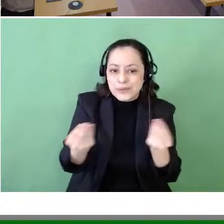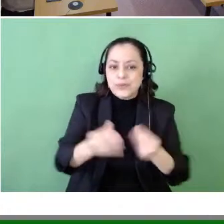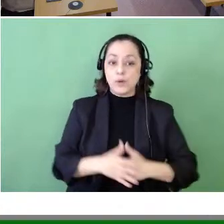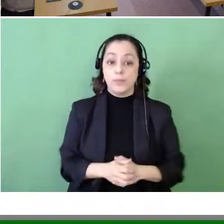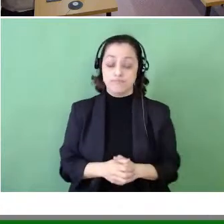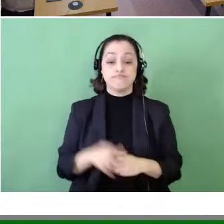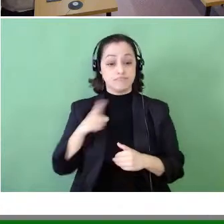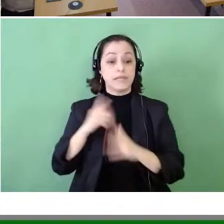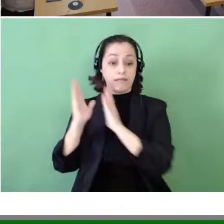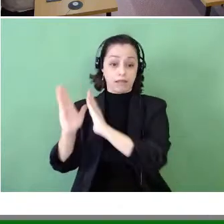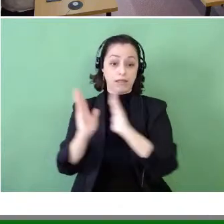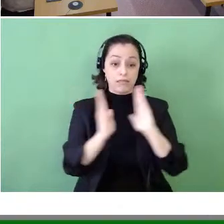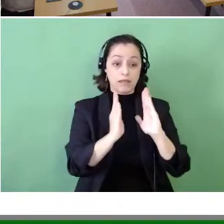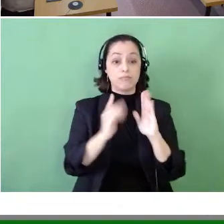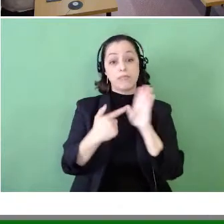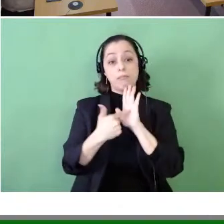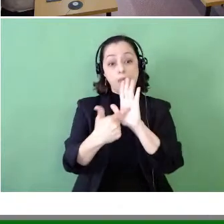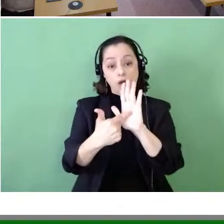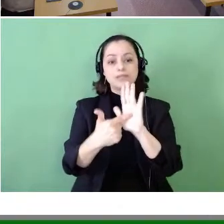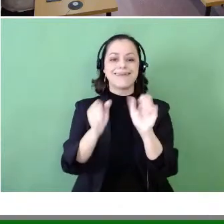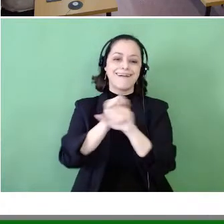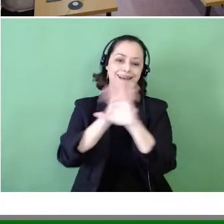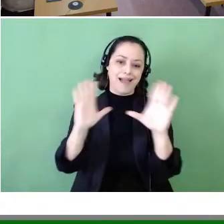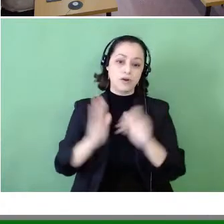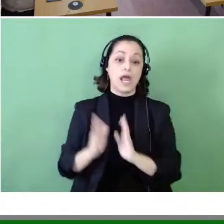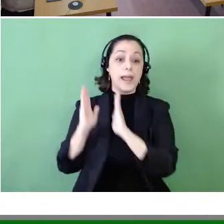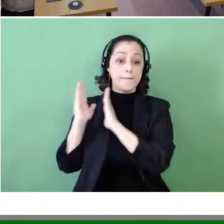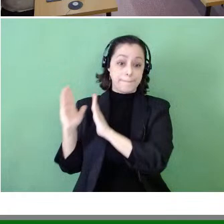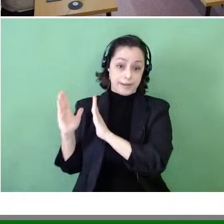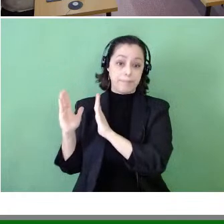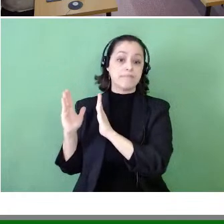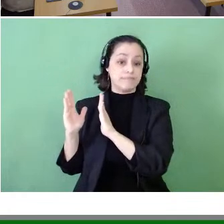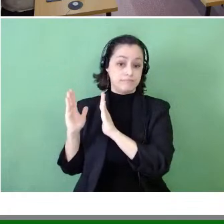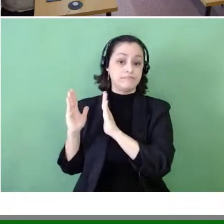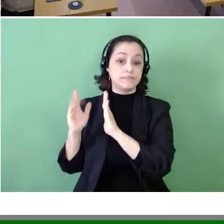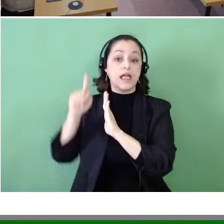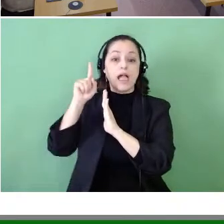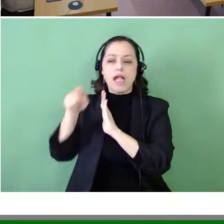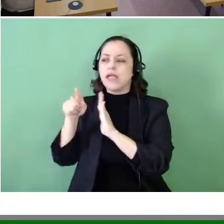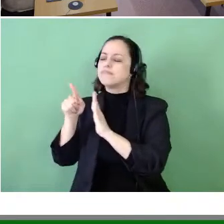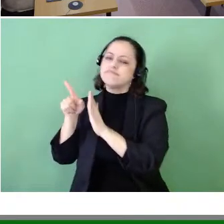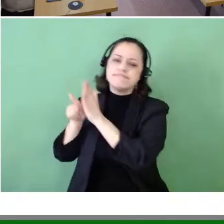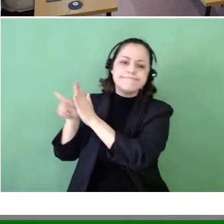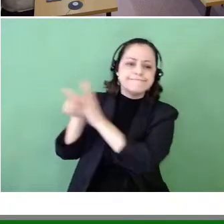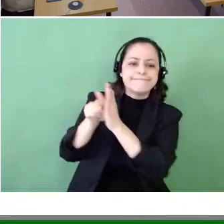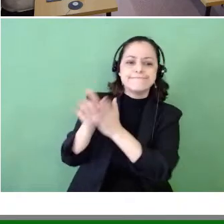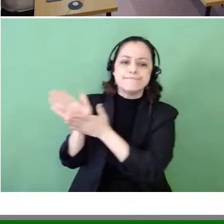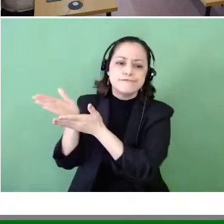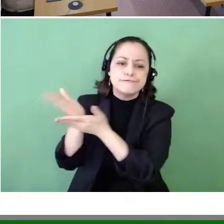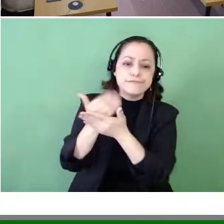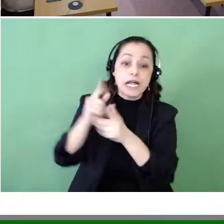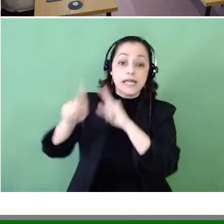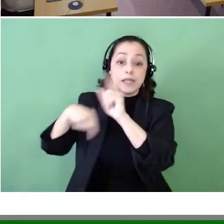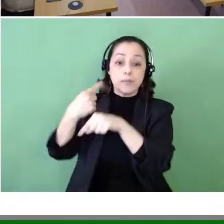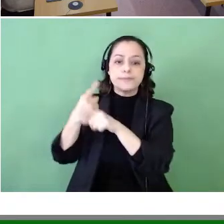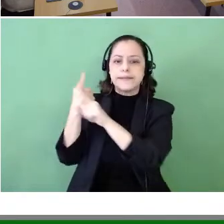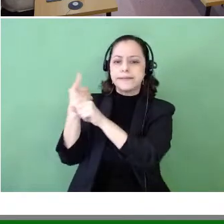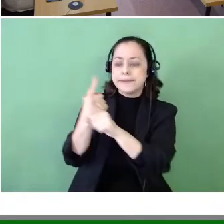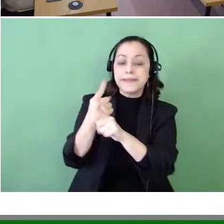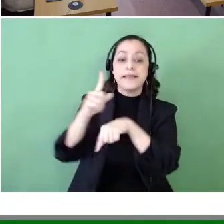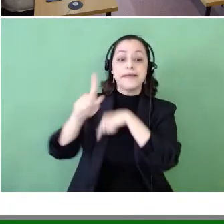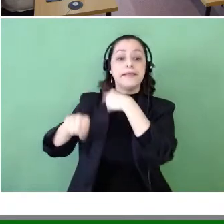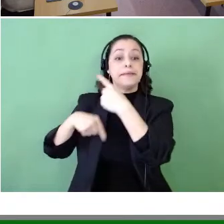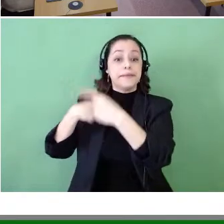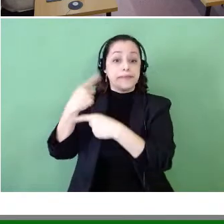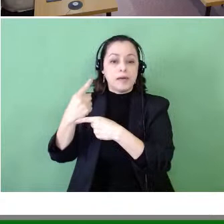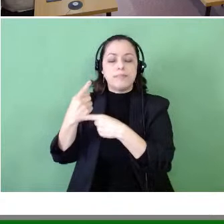claro. Entonces, la primera, que fue una etapa de exploración, que fue descubrir